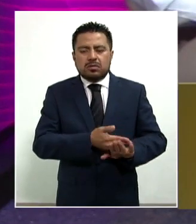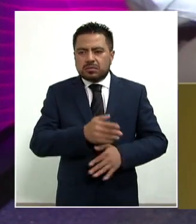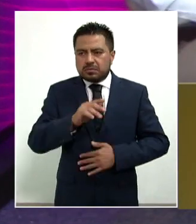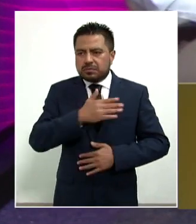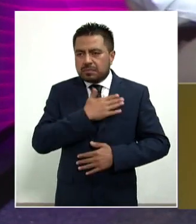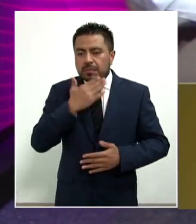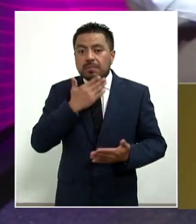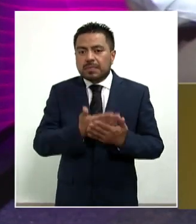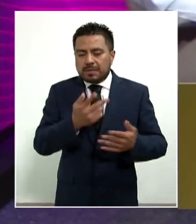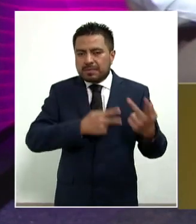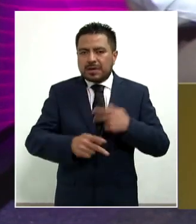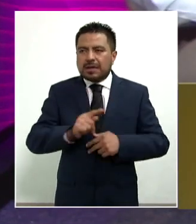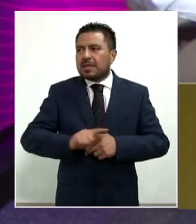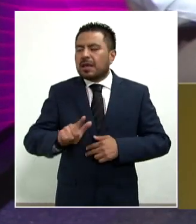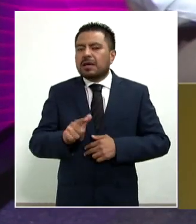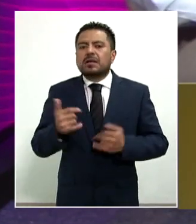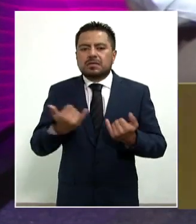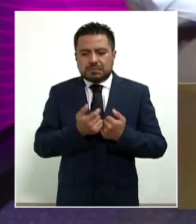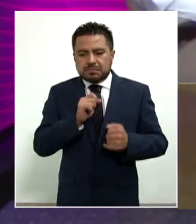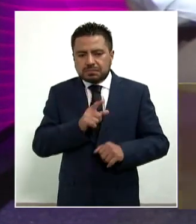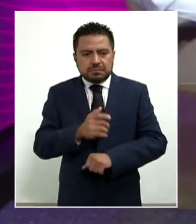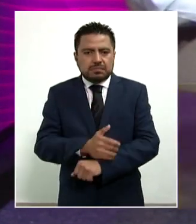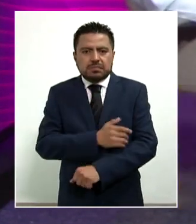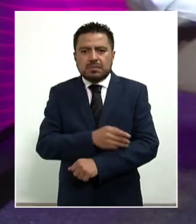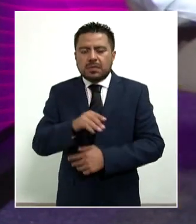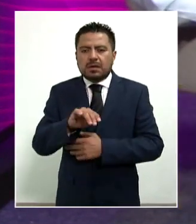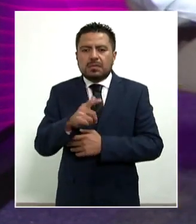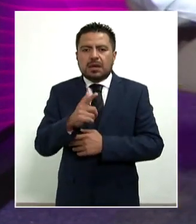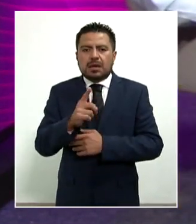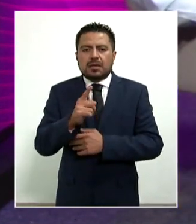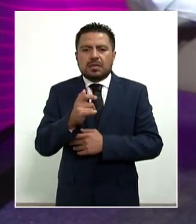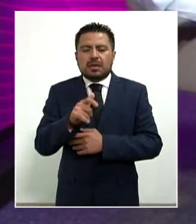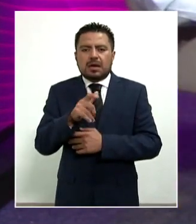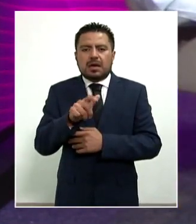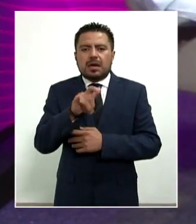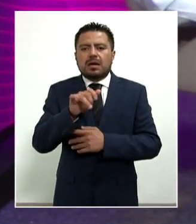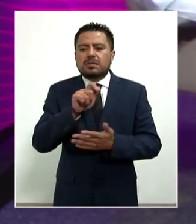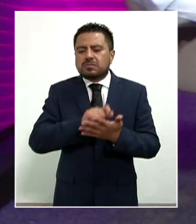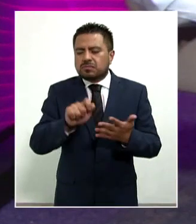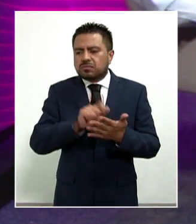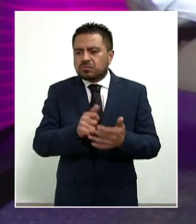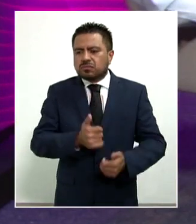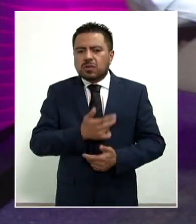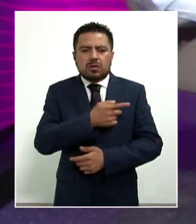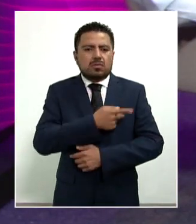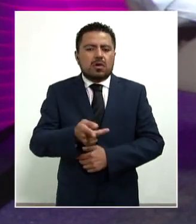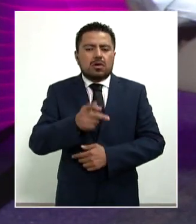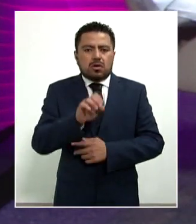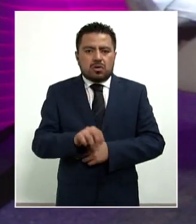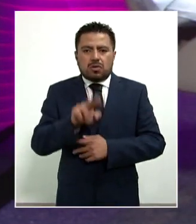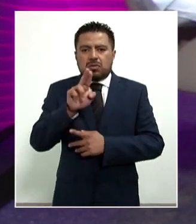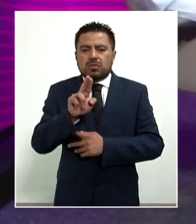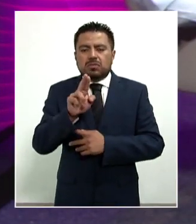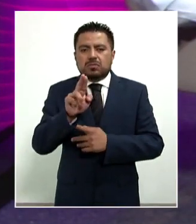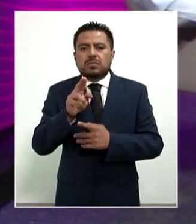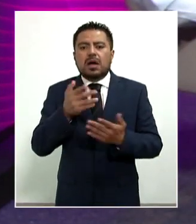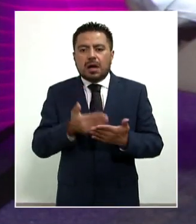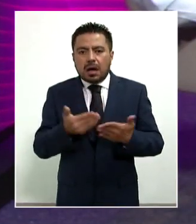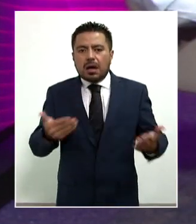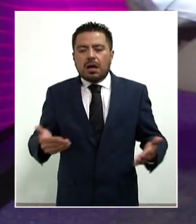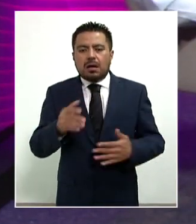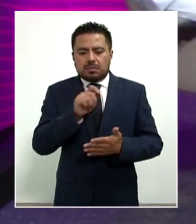por estar aquí. Gracias. También está con nosotros Magdalena Sepúlveda, que fue relatora de pobreza extrema de Naciones Unidas y